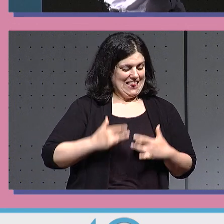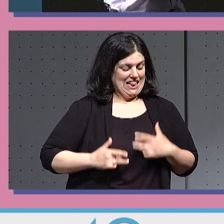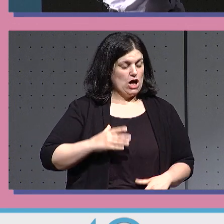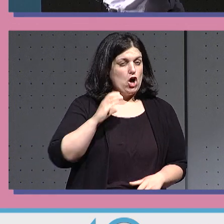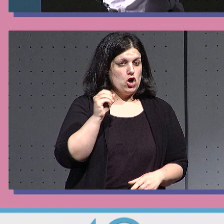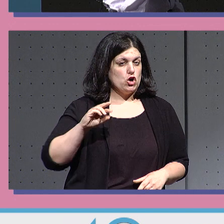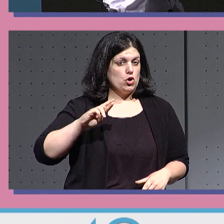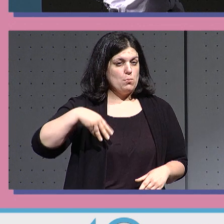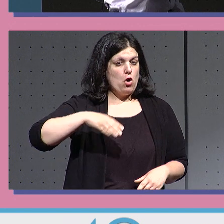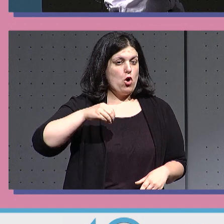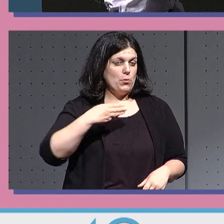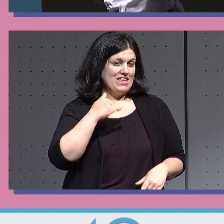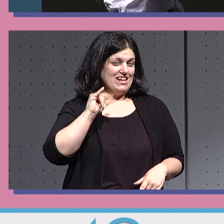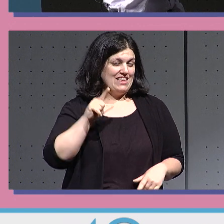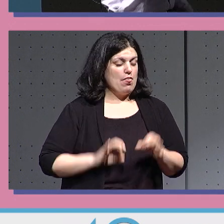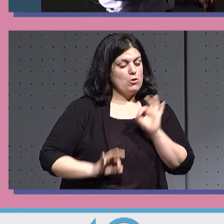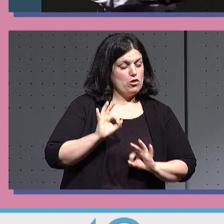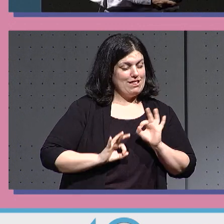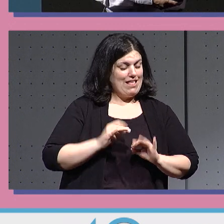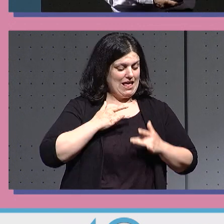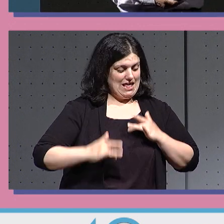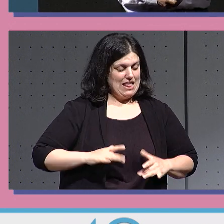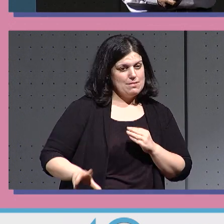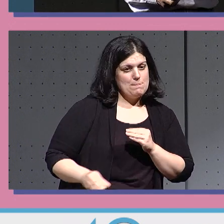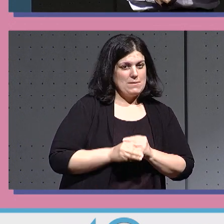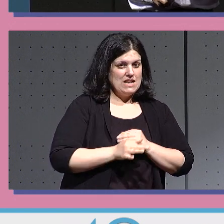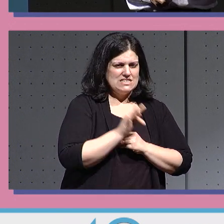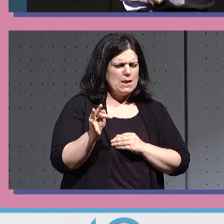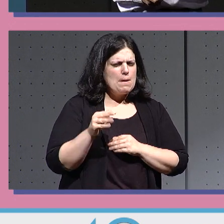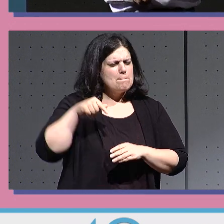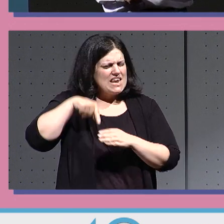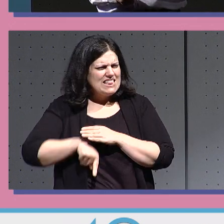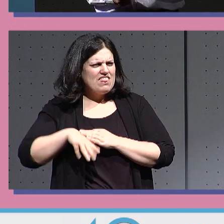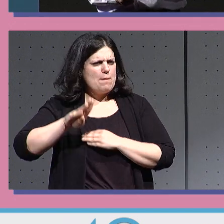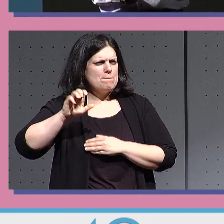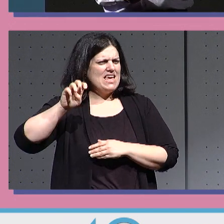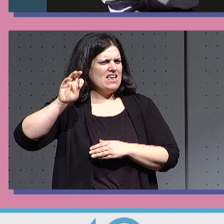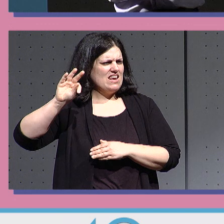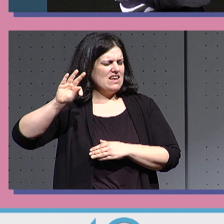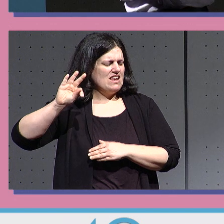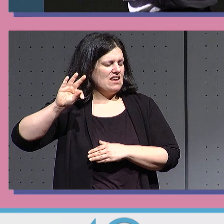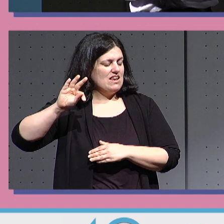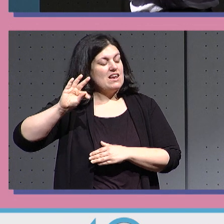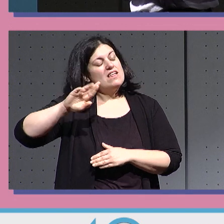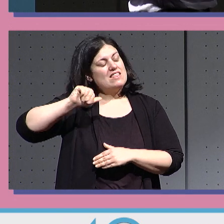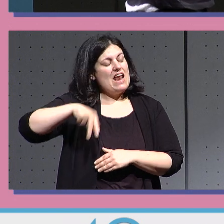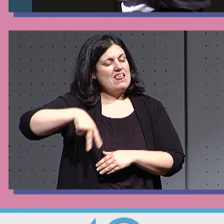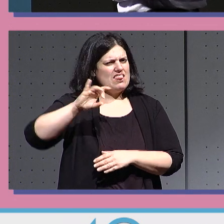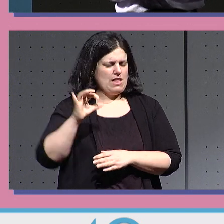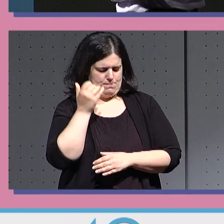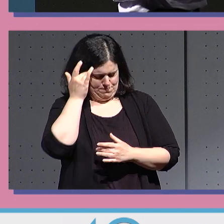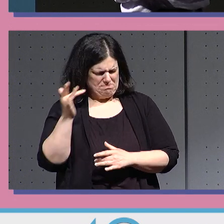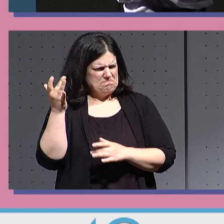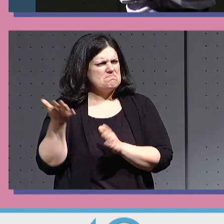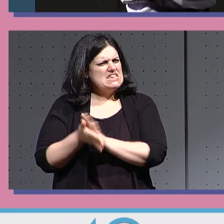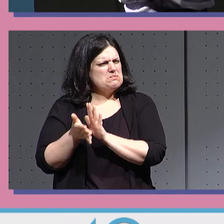comorbilidades posibles con porcentajes y también la penetrancia. ¿Qué es eso? Uno cuando tiene un niño con un